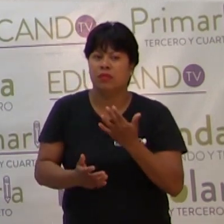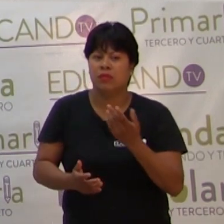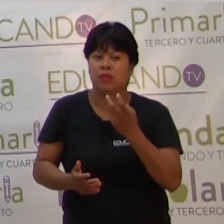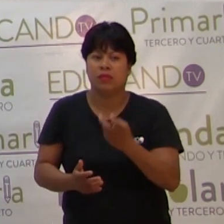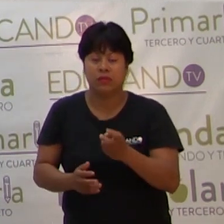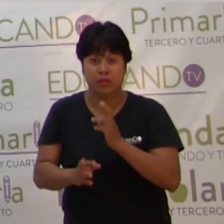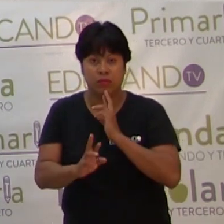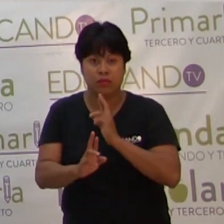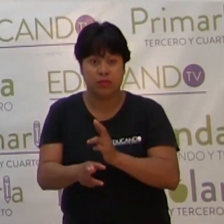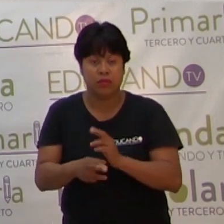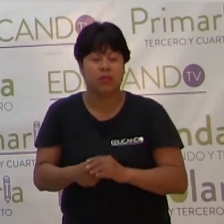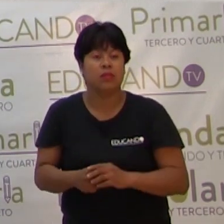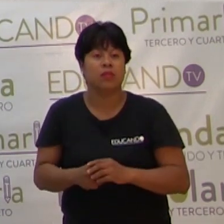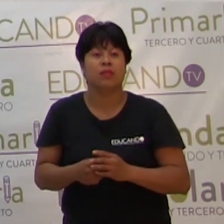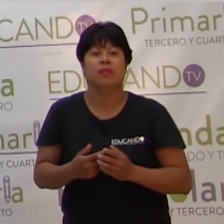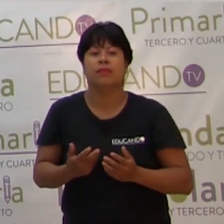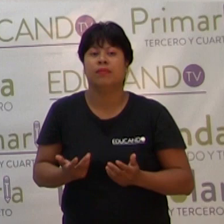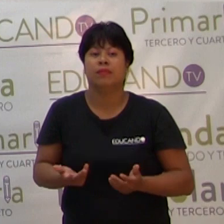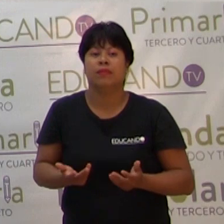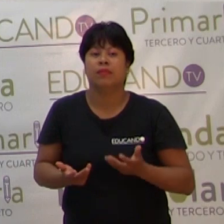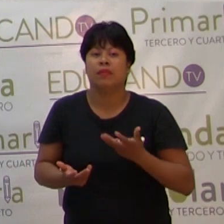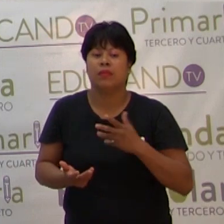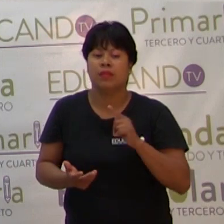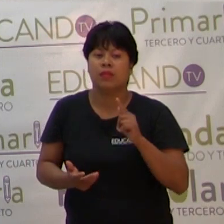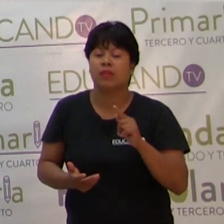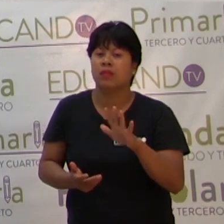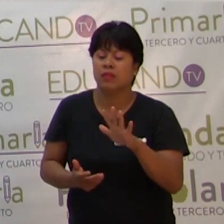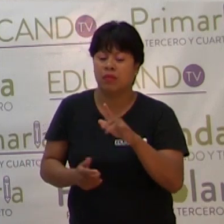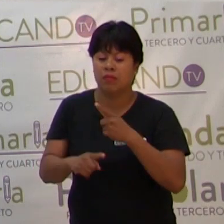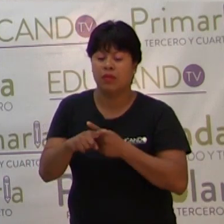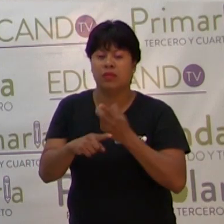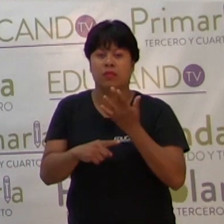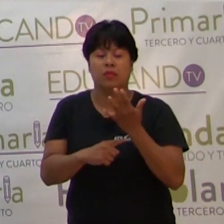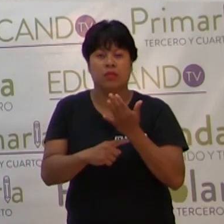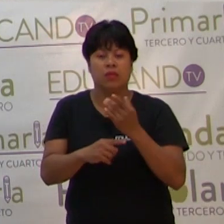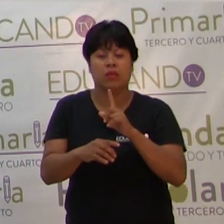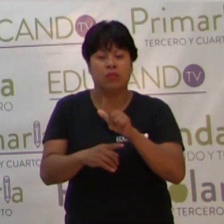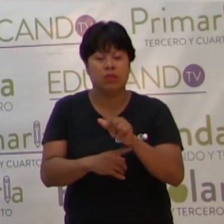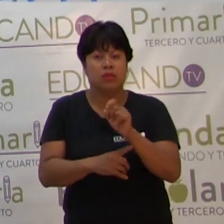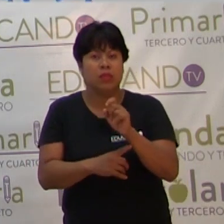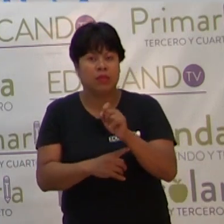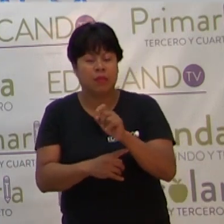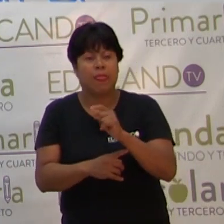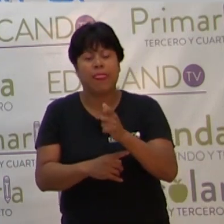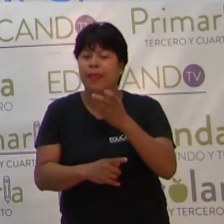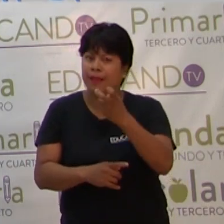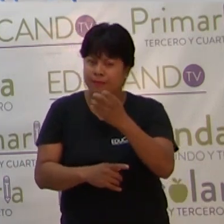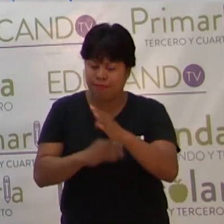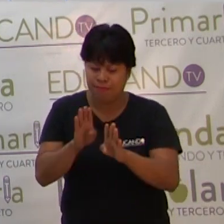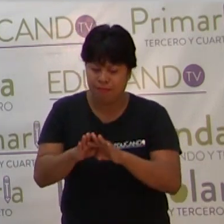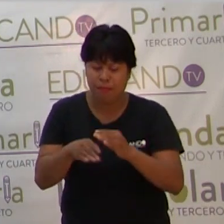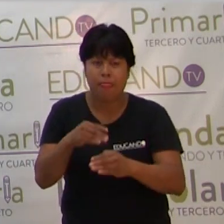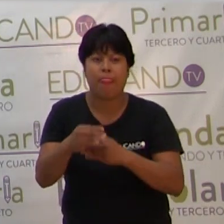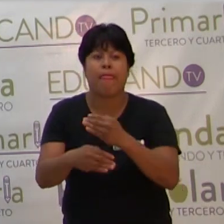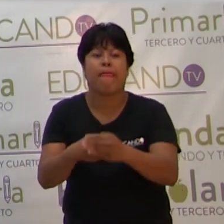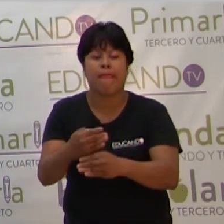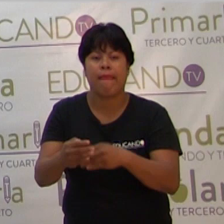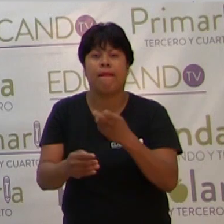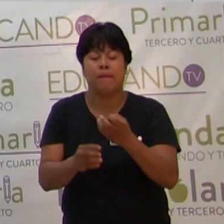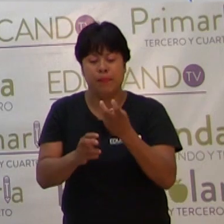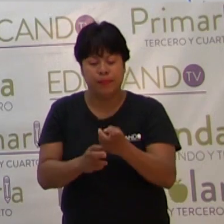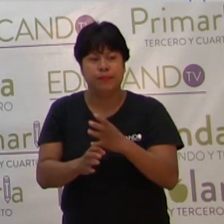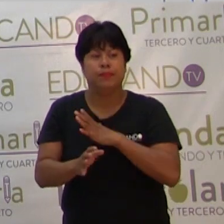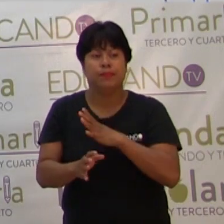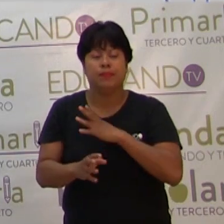ese resultado de 35 más 50, que lo multiplicas por 20 y así sucesivamente, y te va a arrojar